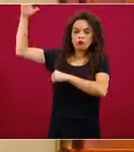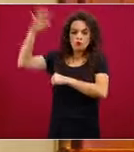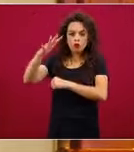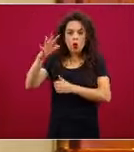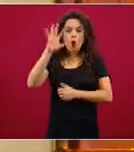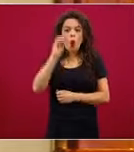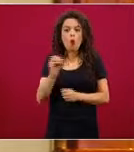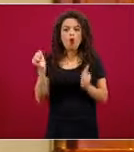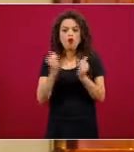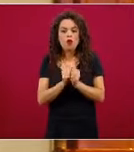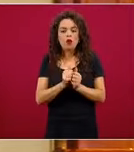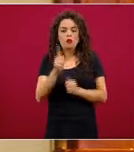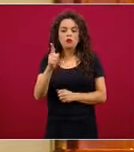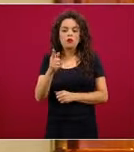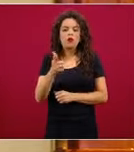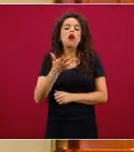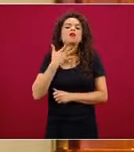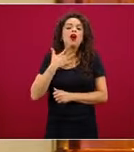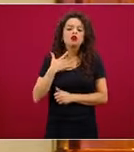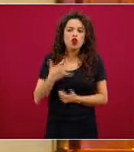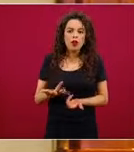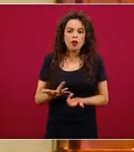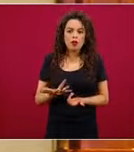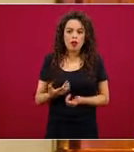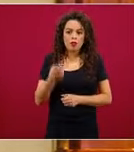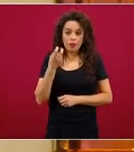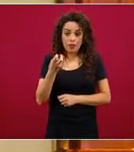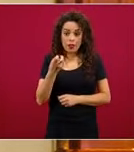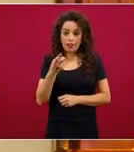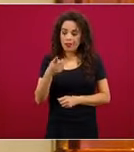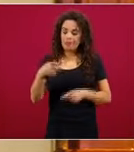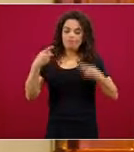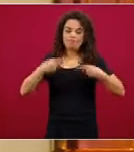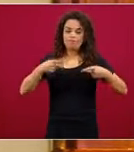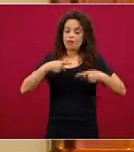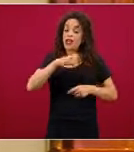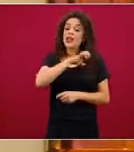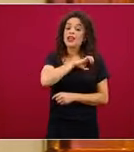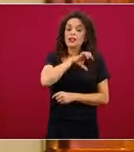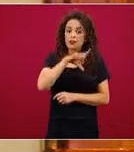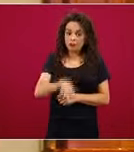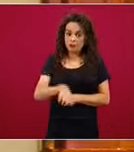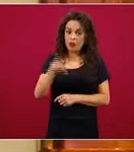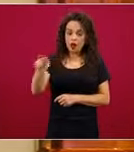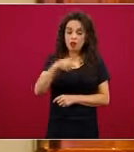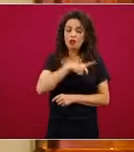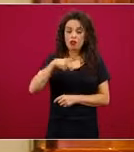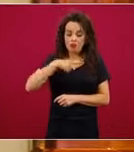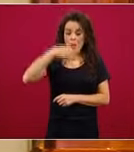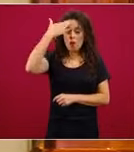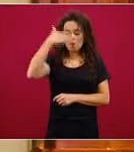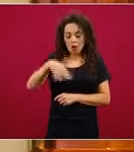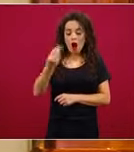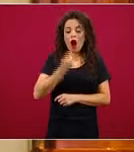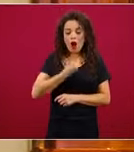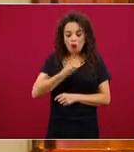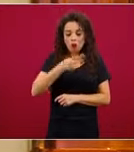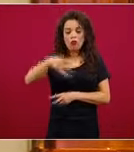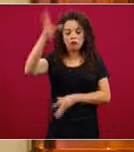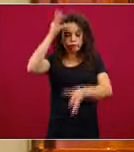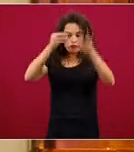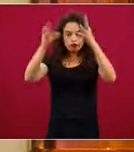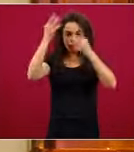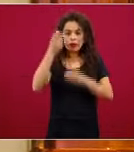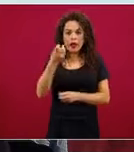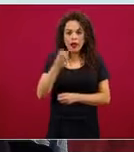o gasolina, pues evidentemente este personal debe ser muy especial, debe de tener esta capacidad y es como el similar de lo